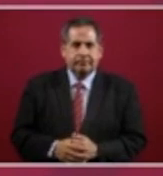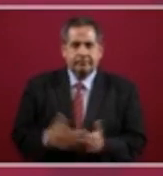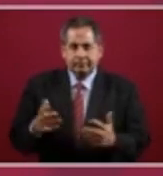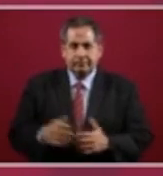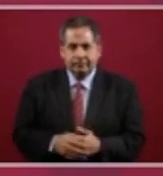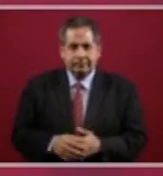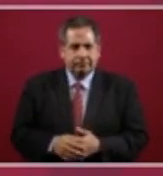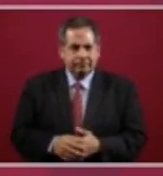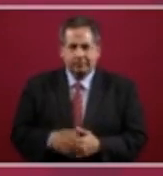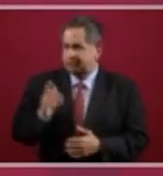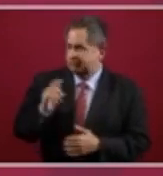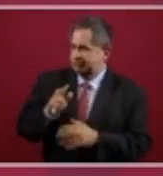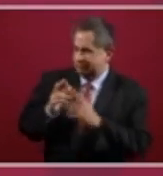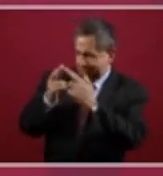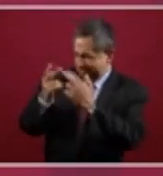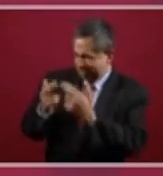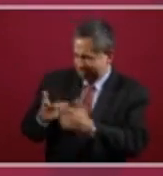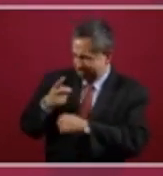¿cuál es el daño?